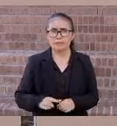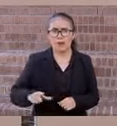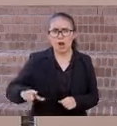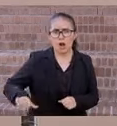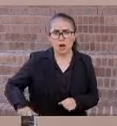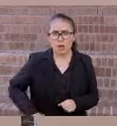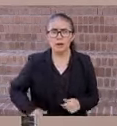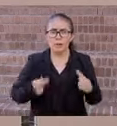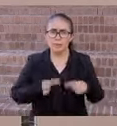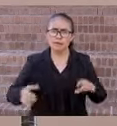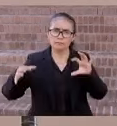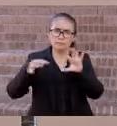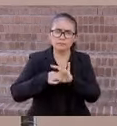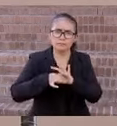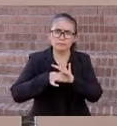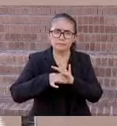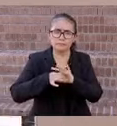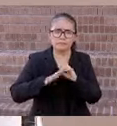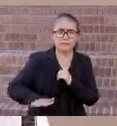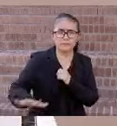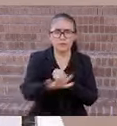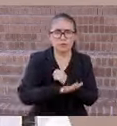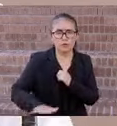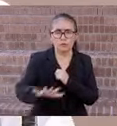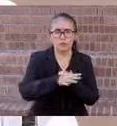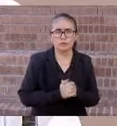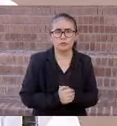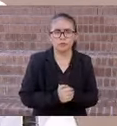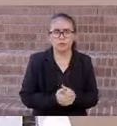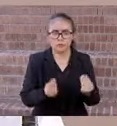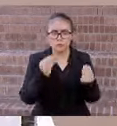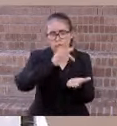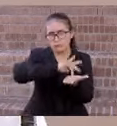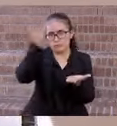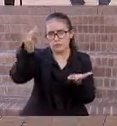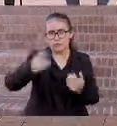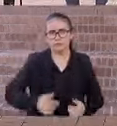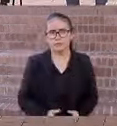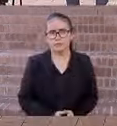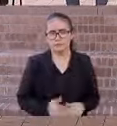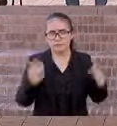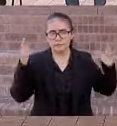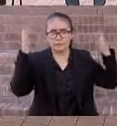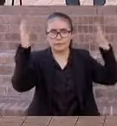del pueblo para el pueblo y con el pueblo muchas gracias